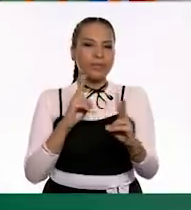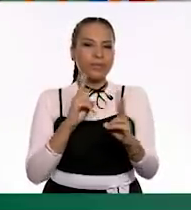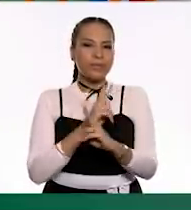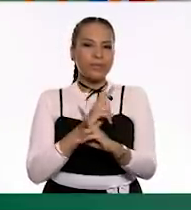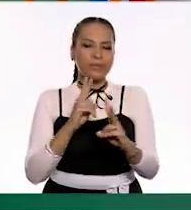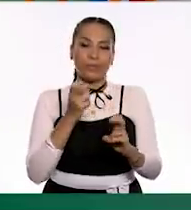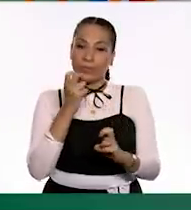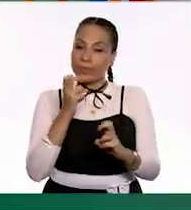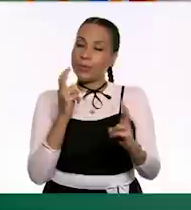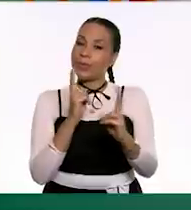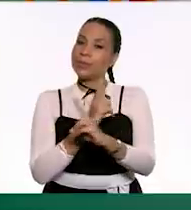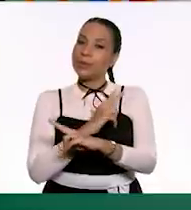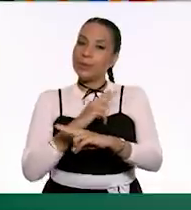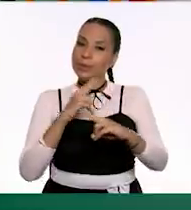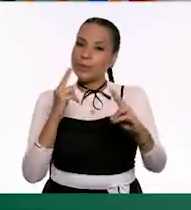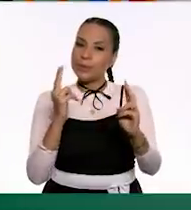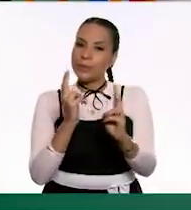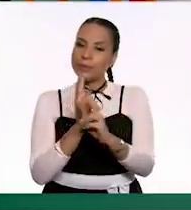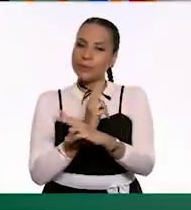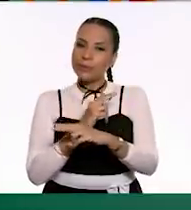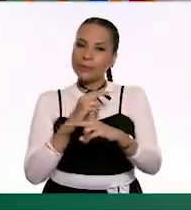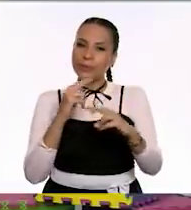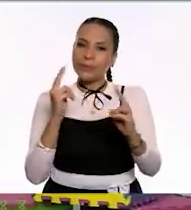Eso fue el viento, sí.